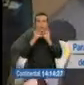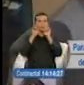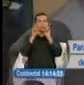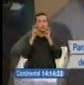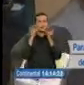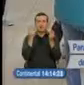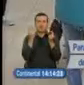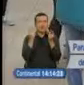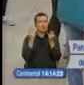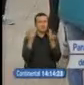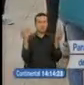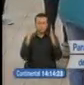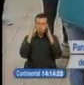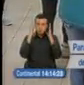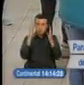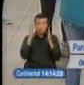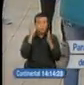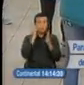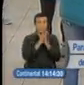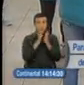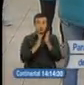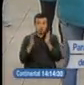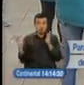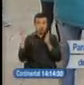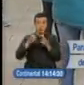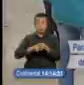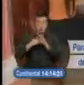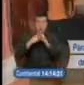manera inmediata. Cabe recordar que los plazos y tiempos corren a